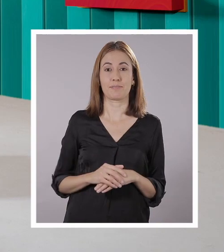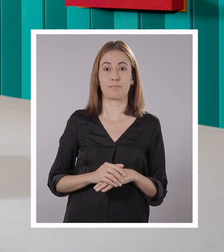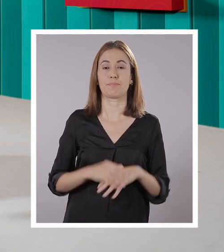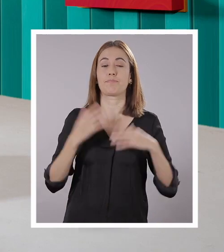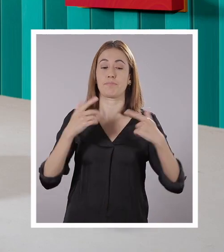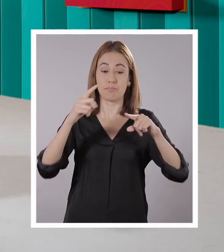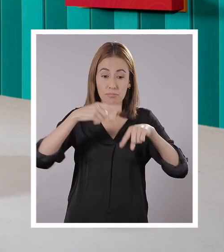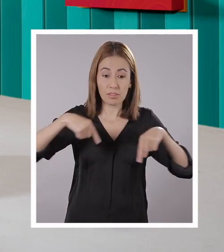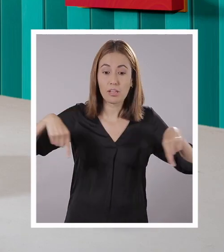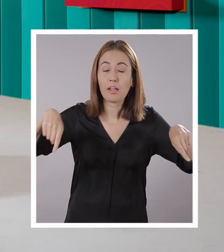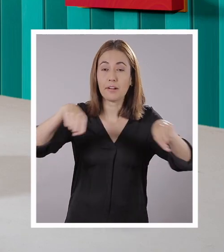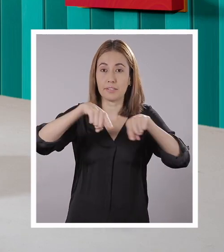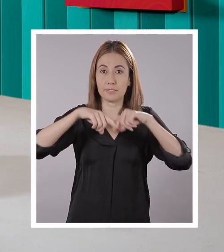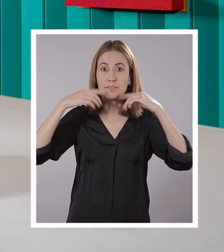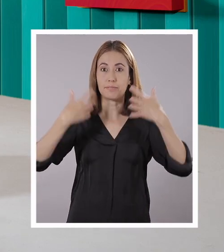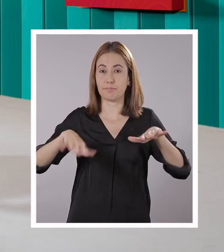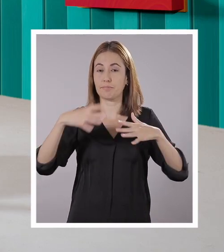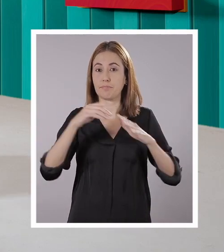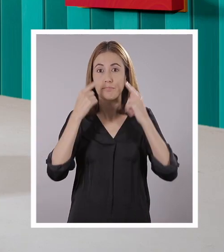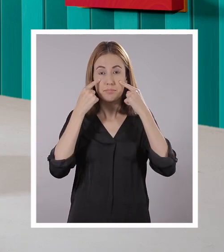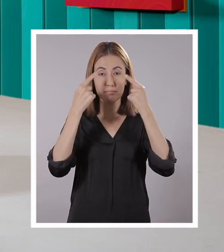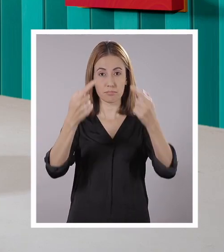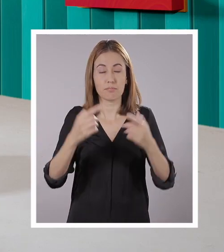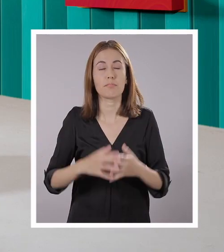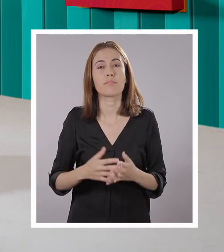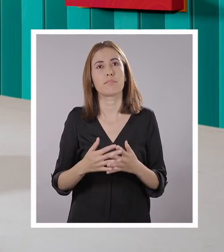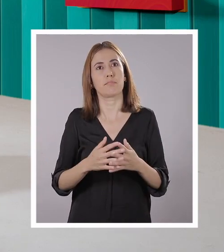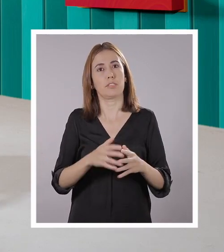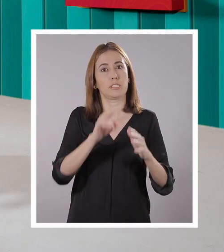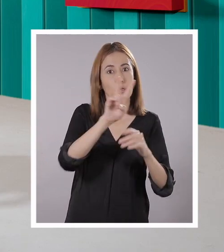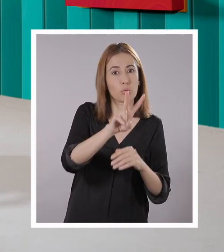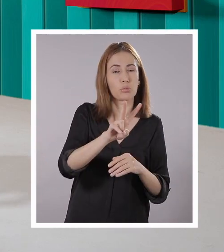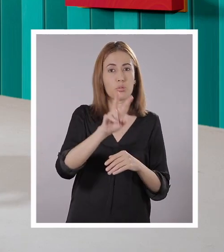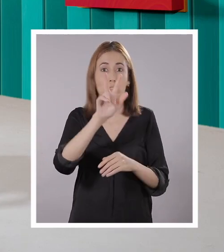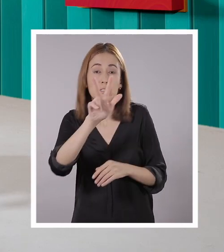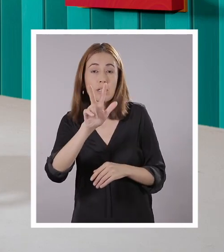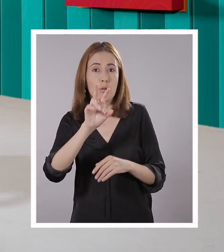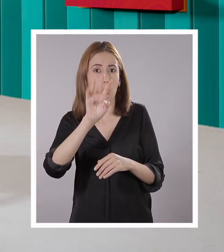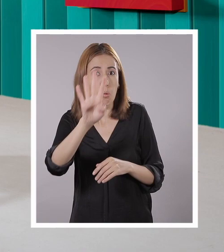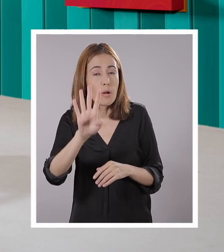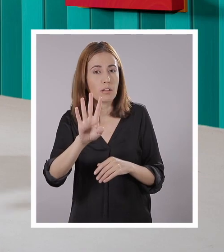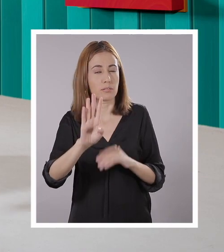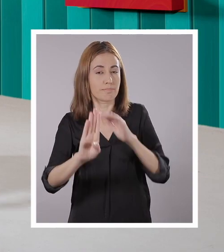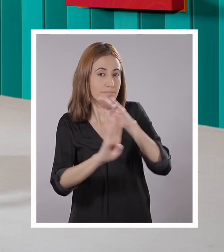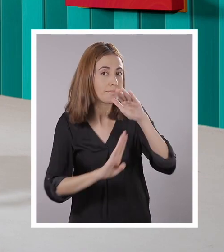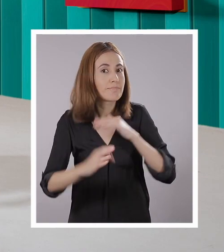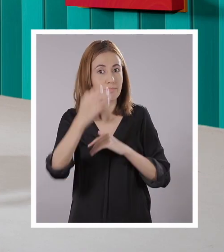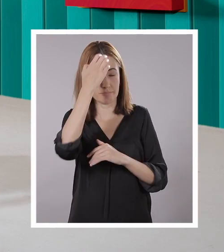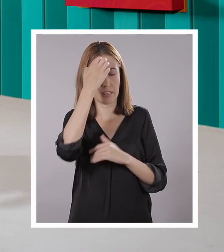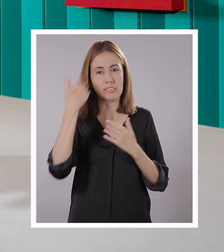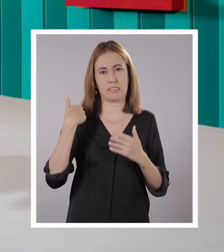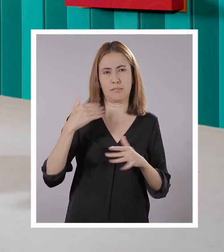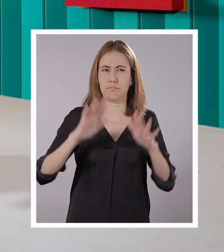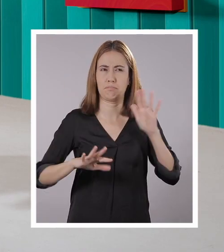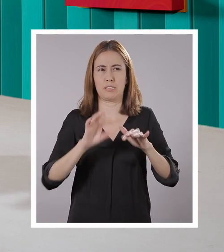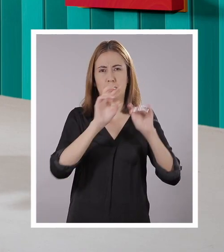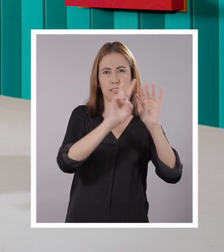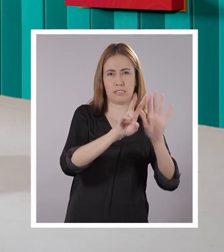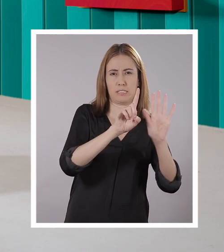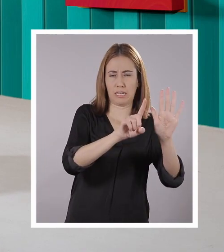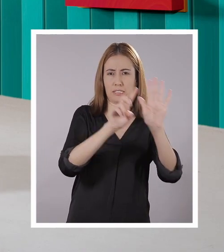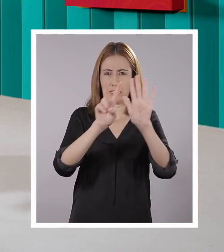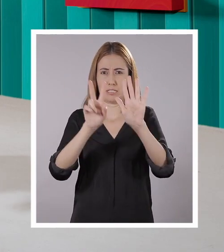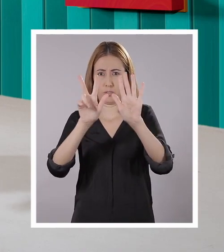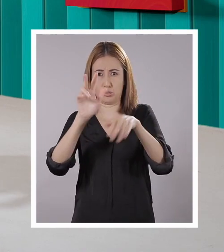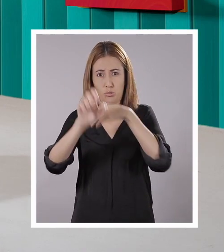Aprender la Tele! Un espacio de Educa Contigo. Y recuerda que si tú estás en segundo, tercero o cuarto de básica, es decir, tienes entre